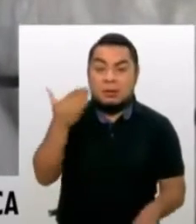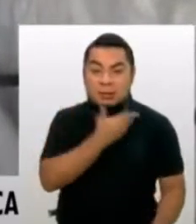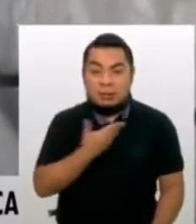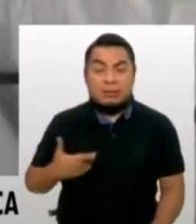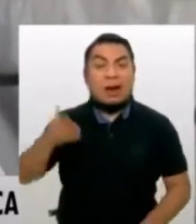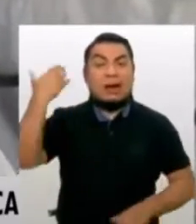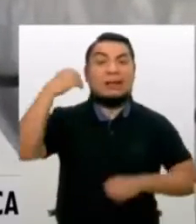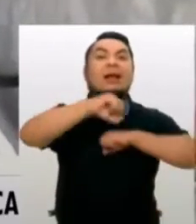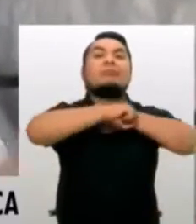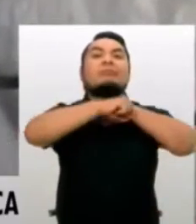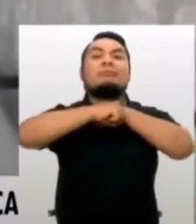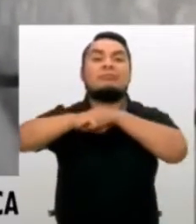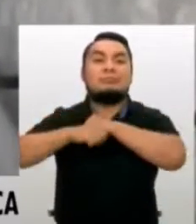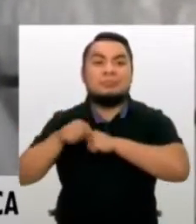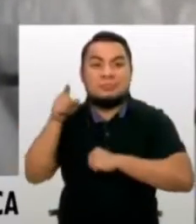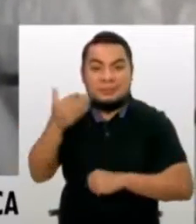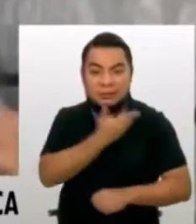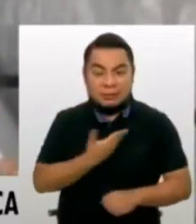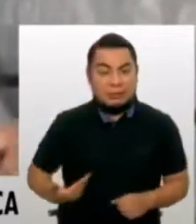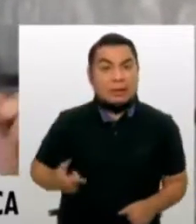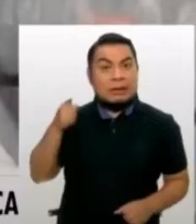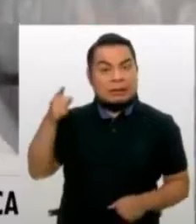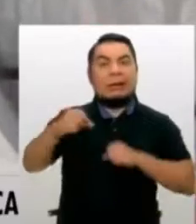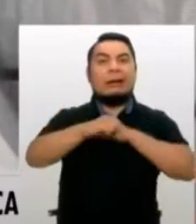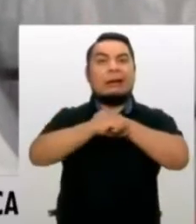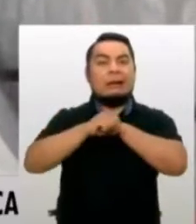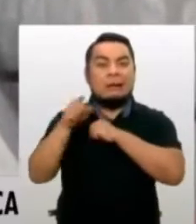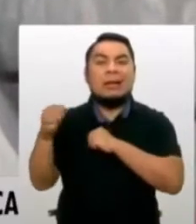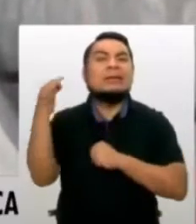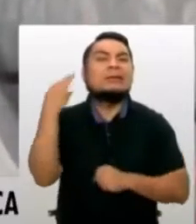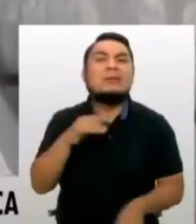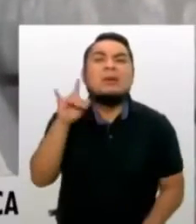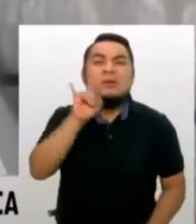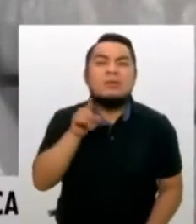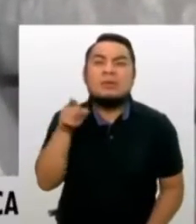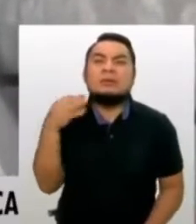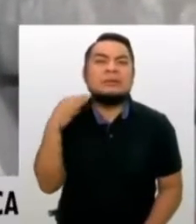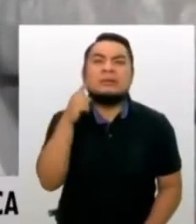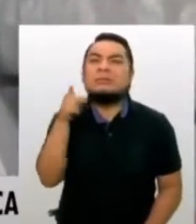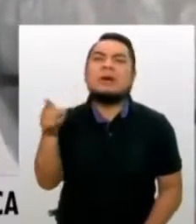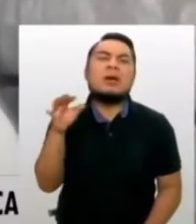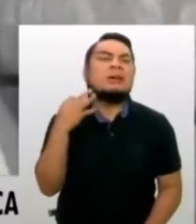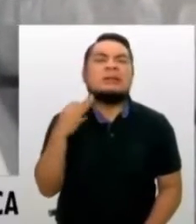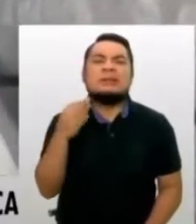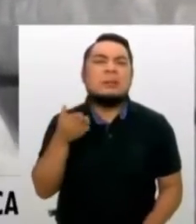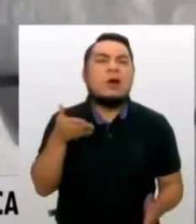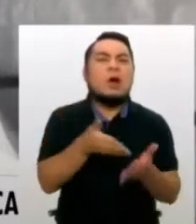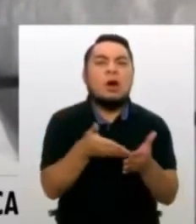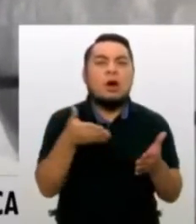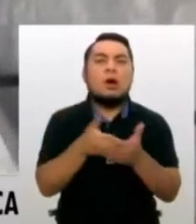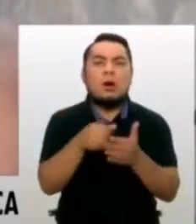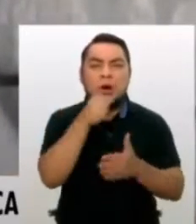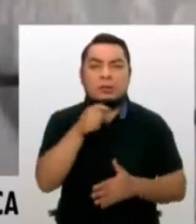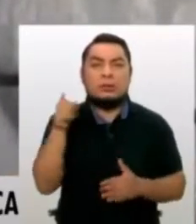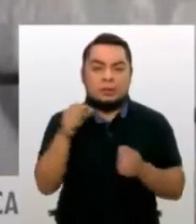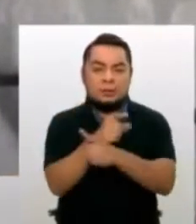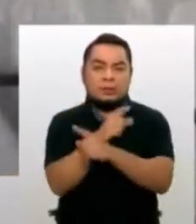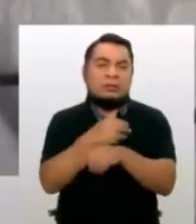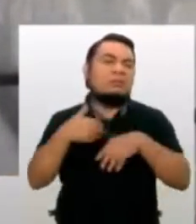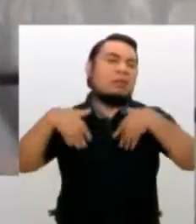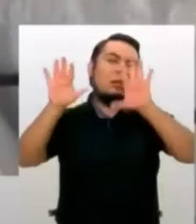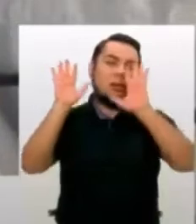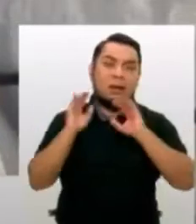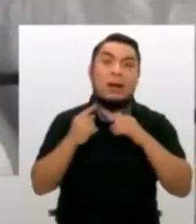habrían robado sus pertenencias como periodista. Y para ello, la Fiscalía anunció una investigación por los delitos